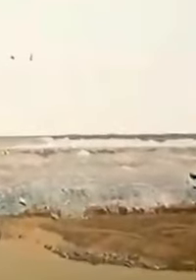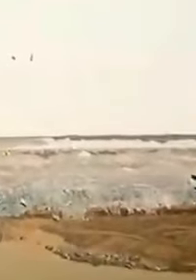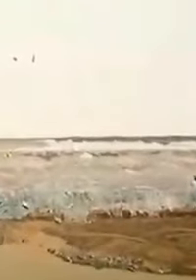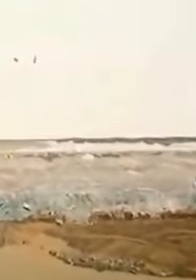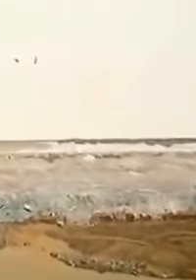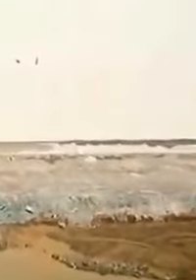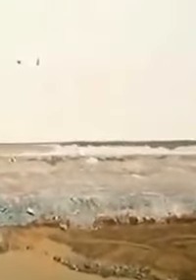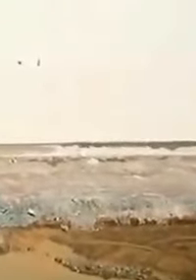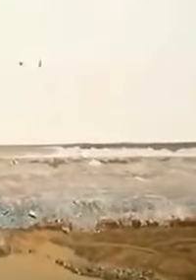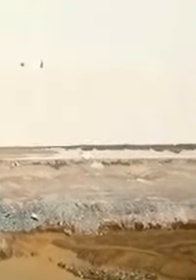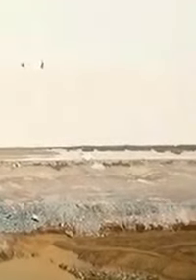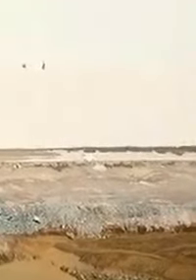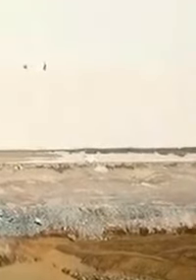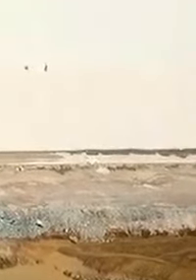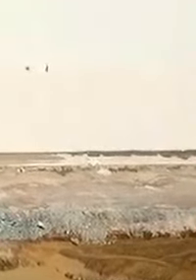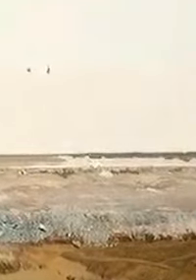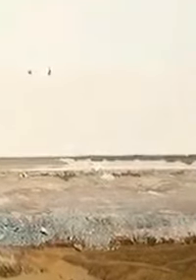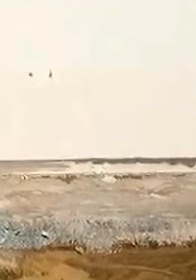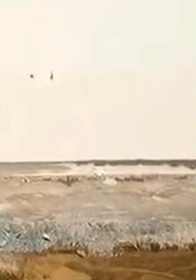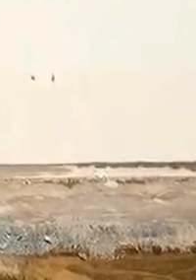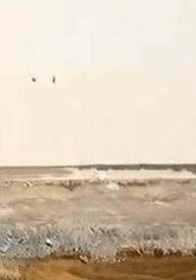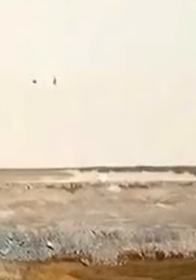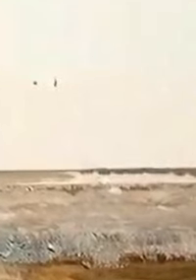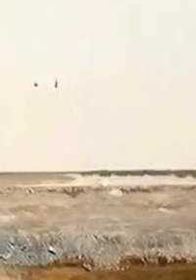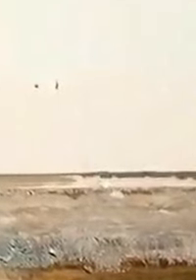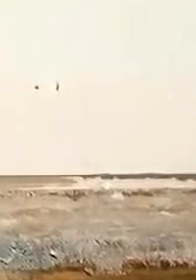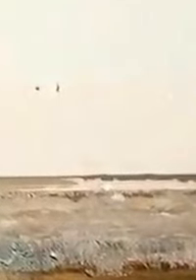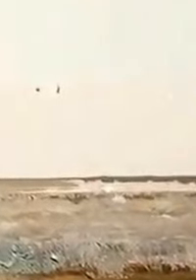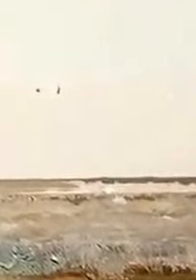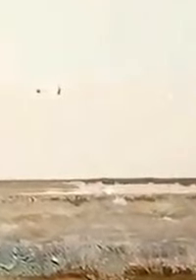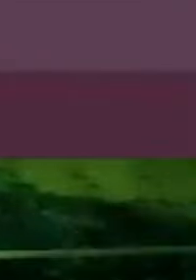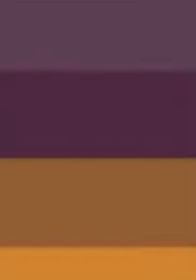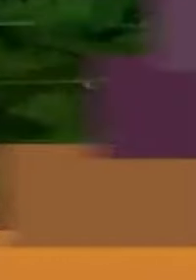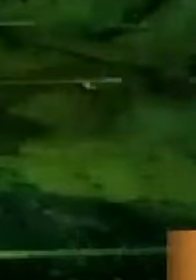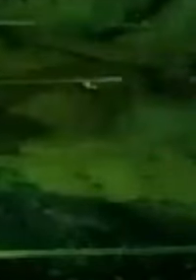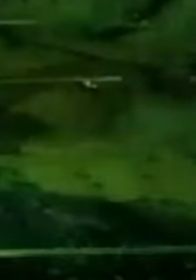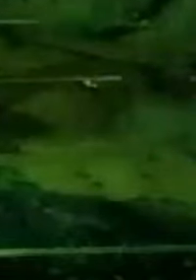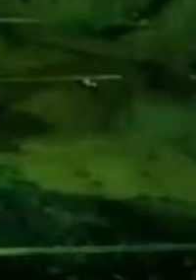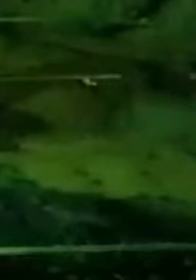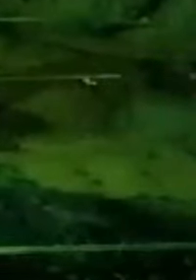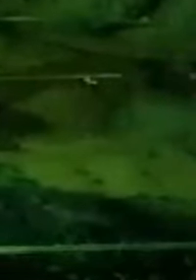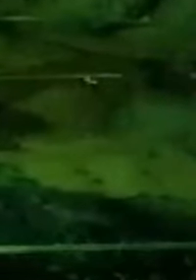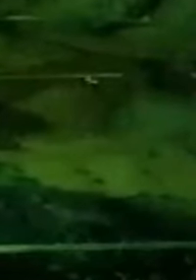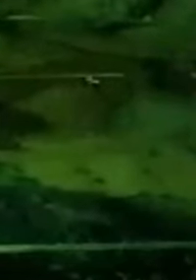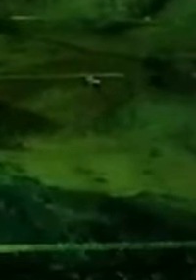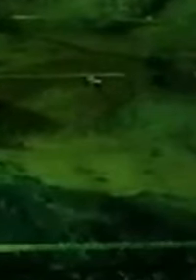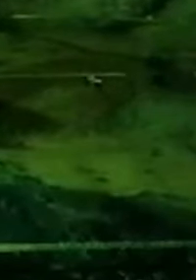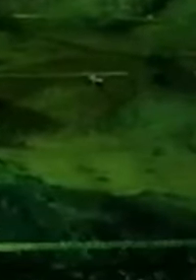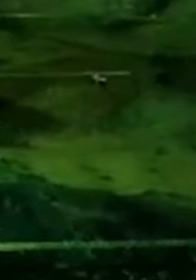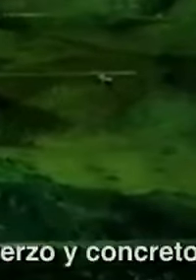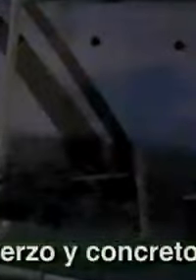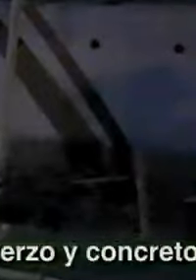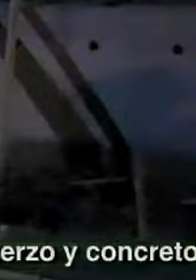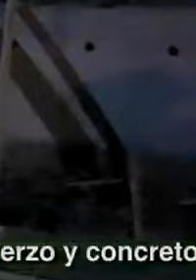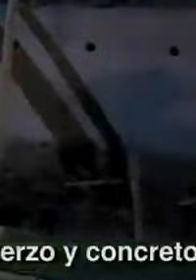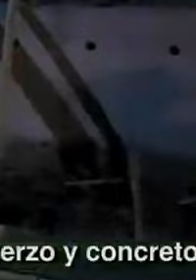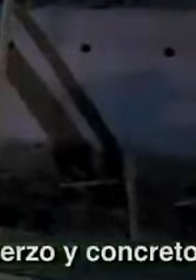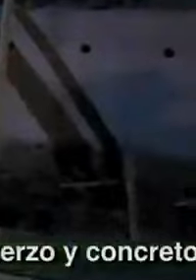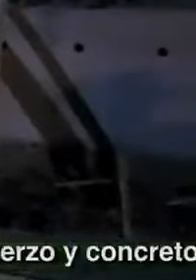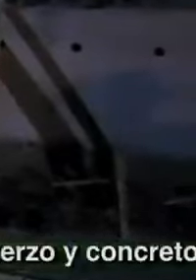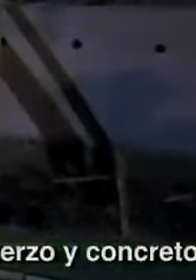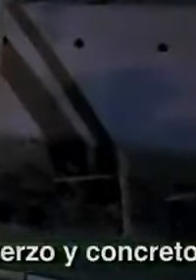60% en la colocación del geocompuesto que le dará impermeabilidad a esta estructura. En el túnel 3, en la zona de captación, se llevan a